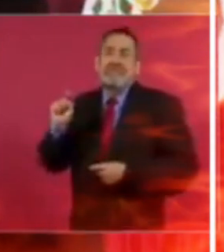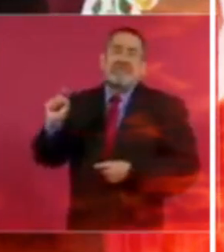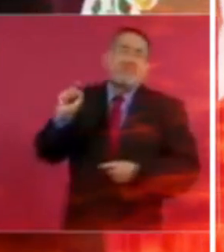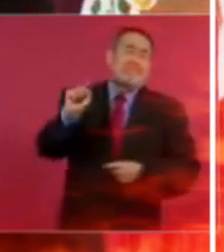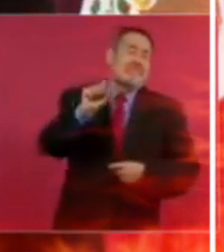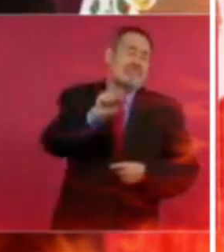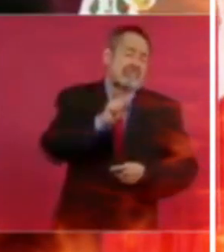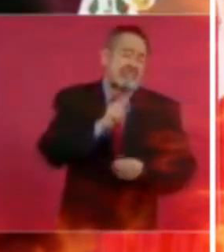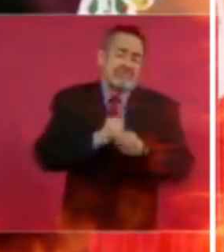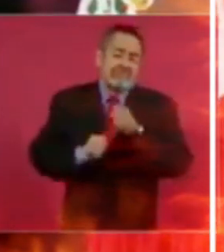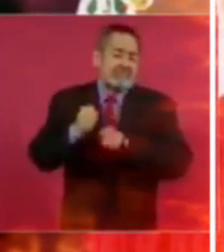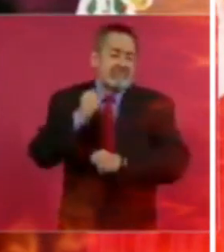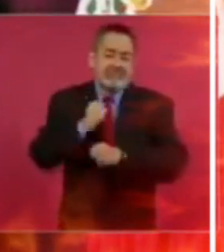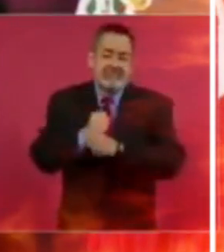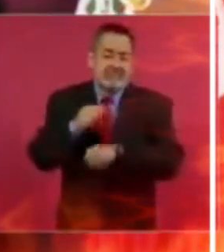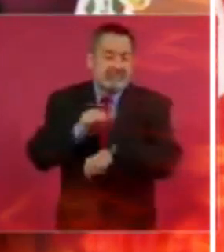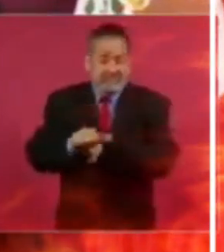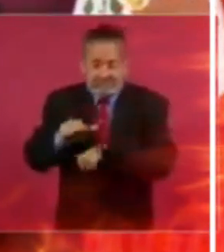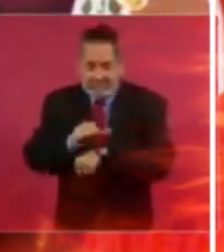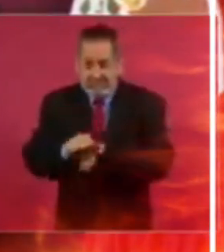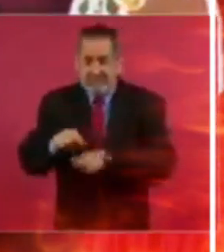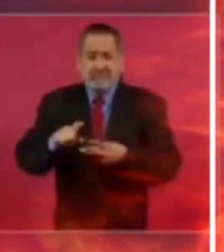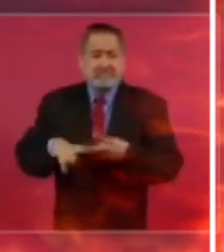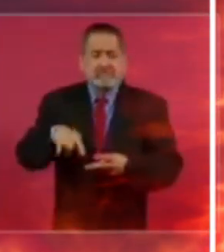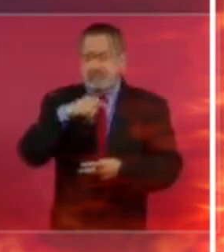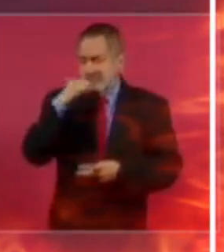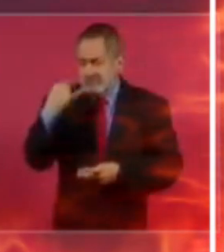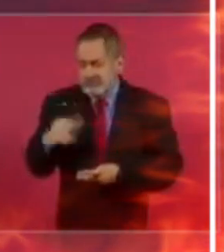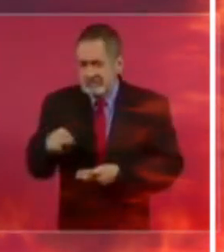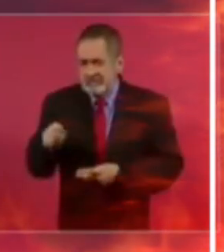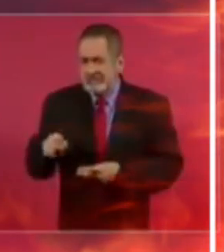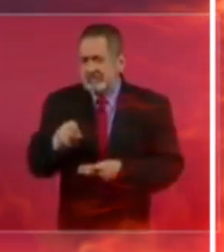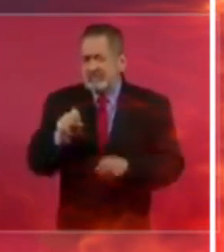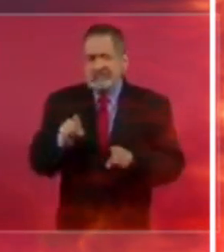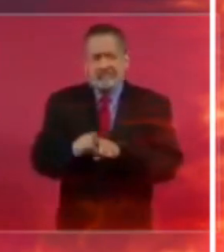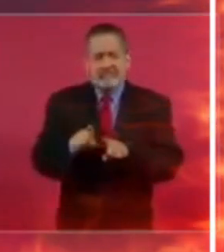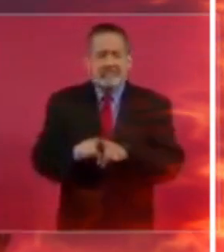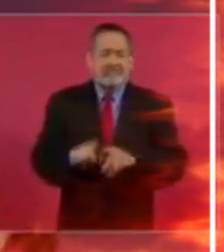se pone que ustedes lo han visto. El caso es que